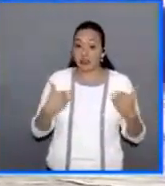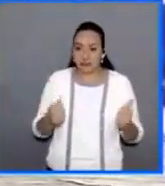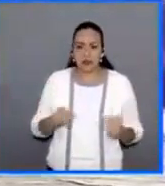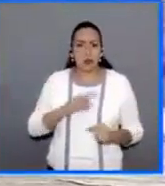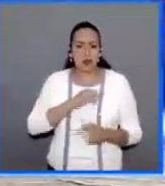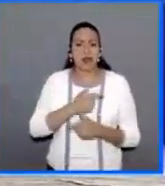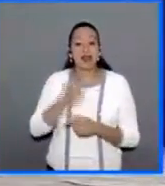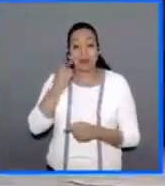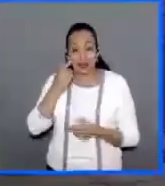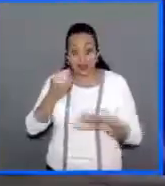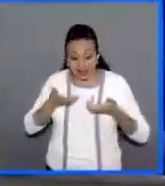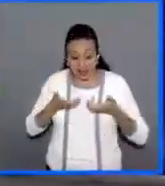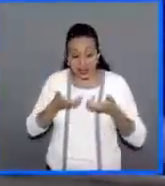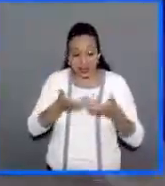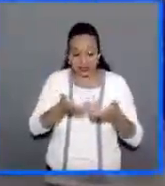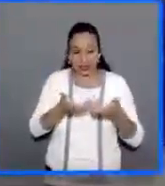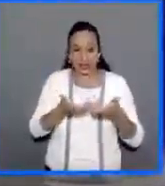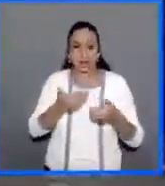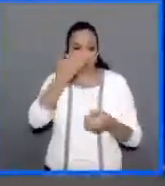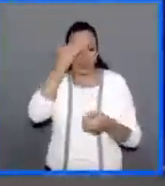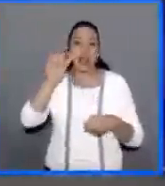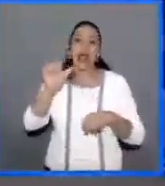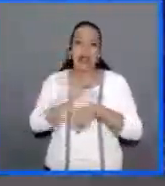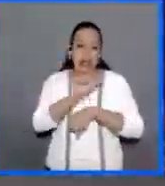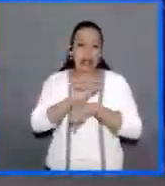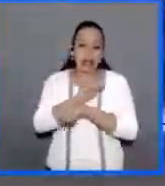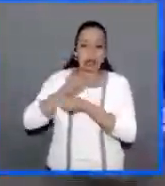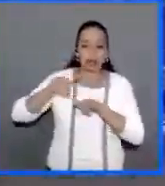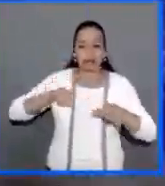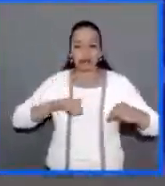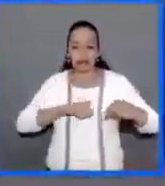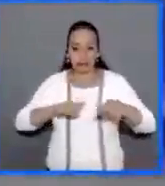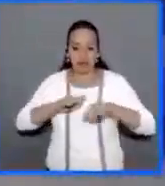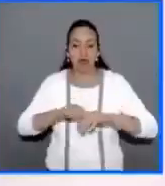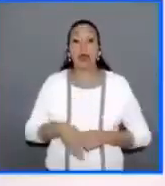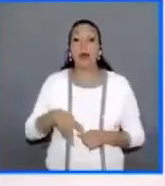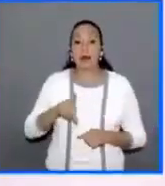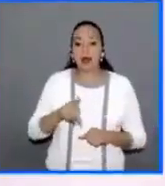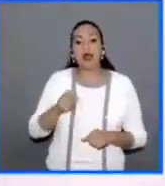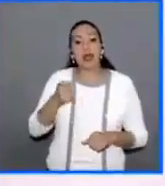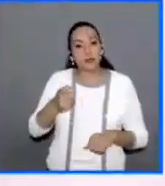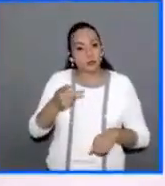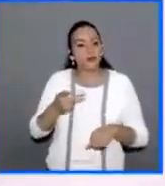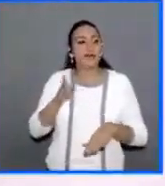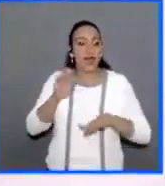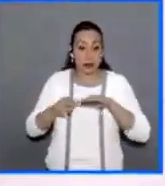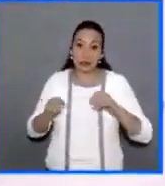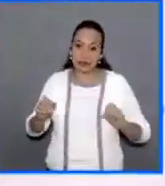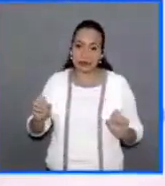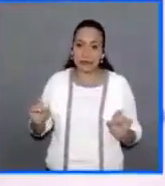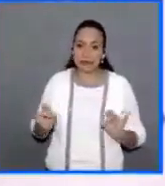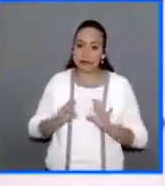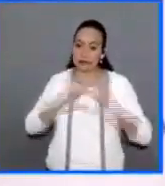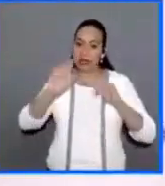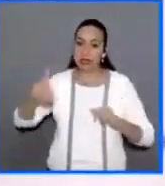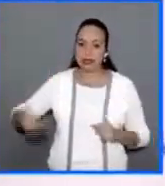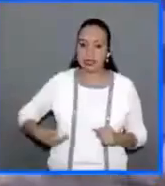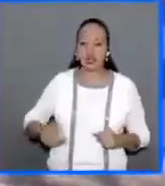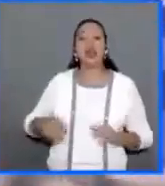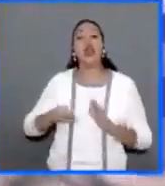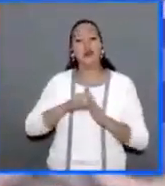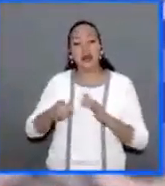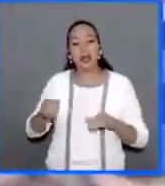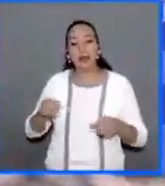priorizan el uso del automóvil, lo cual incrementa el riesgo de accidentes fatales para quienes caminan o se desplazan en